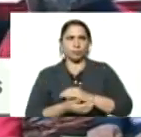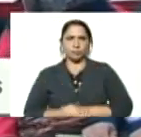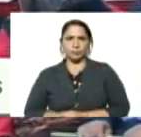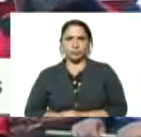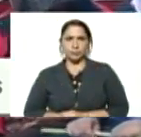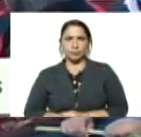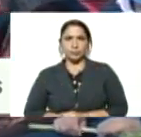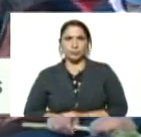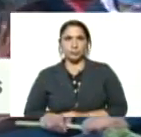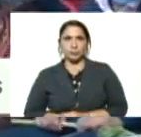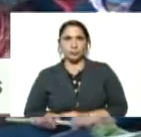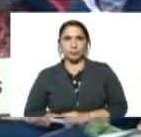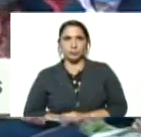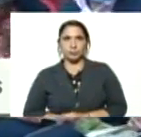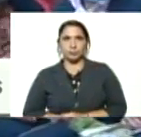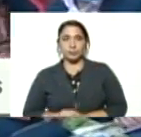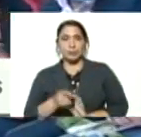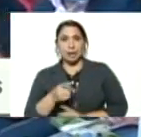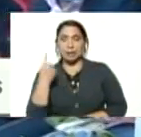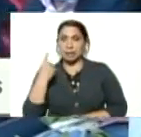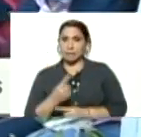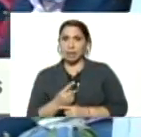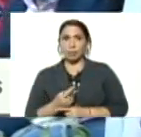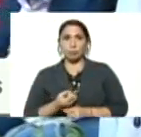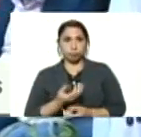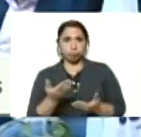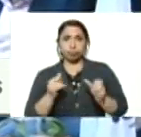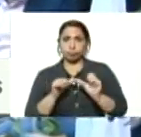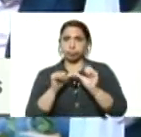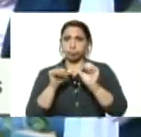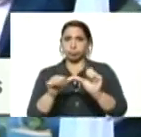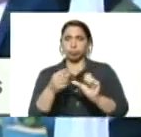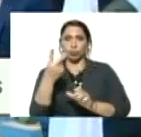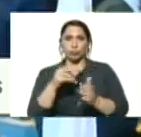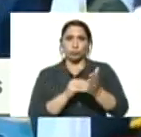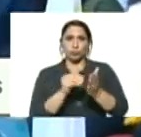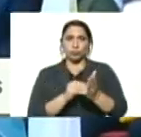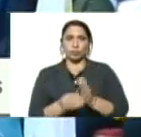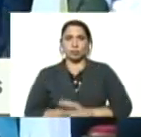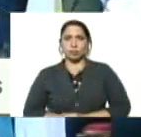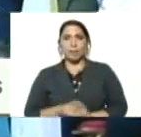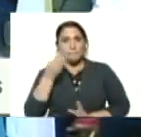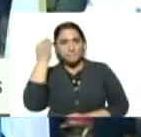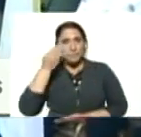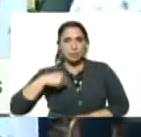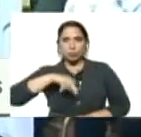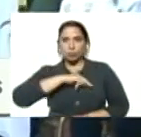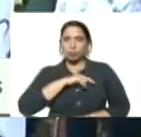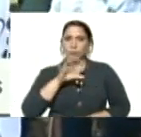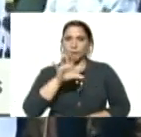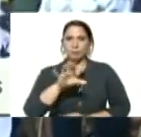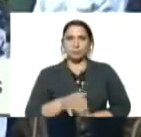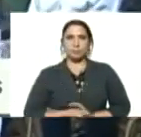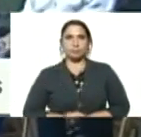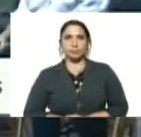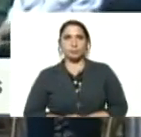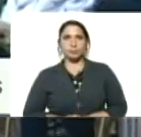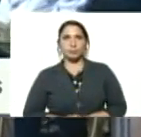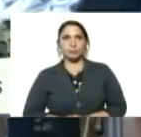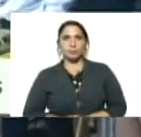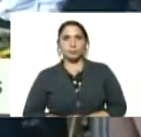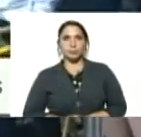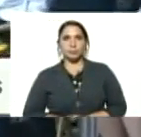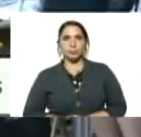pues. Y de aquí tenemos que salir 2 veces. Y pienso en nuestro país, ¿no? Y digo, es